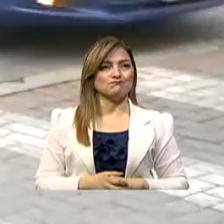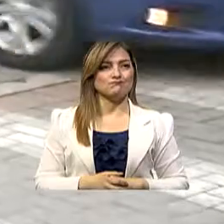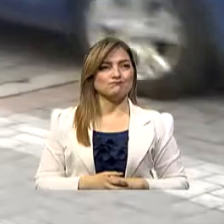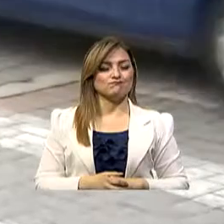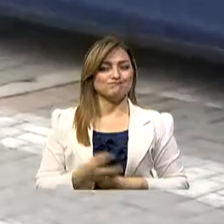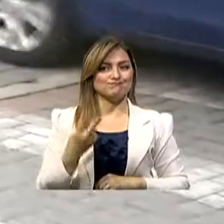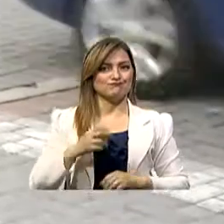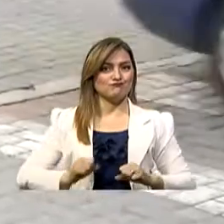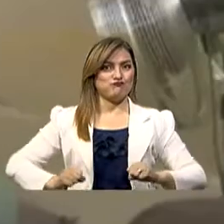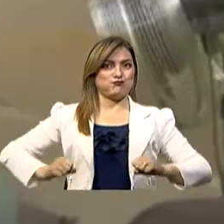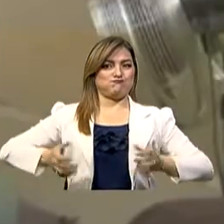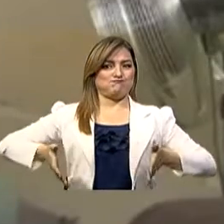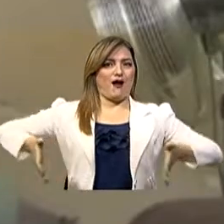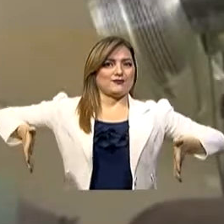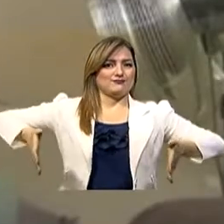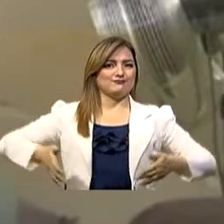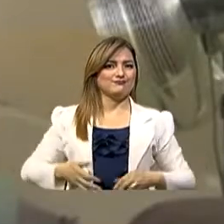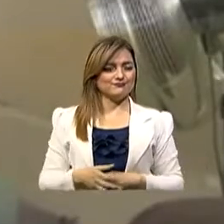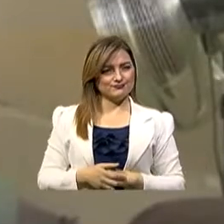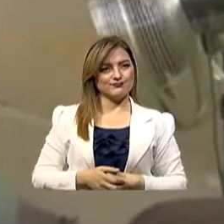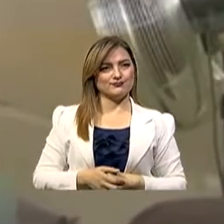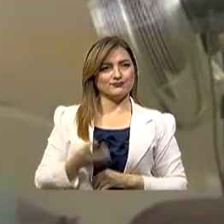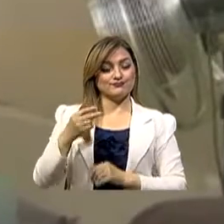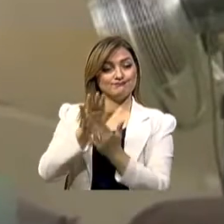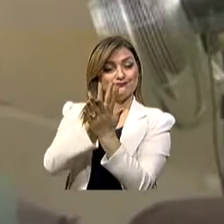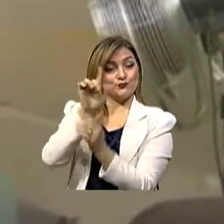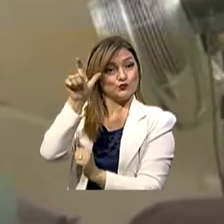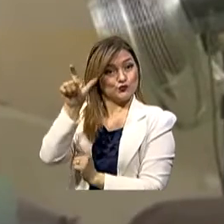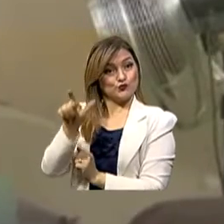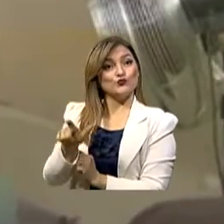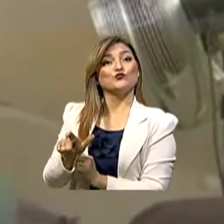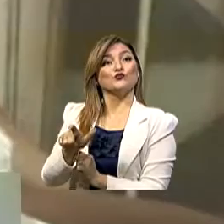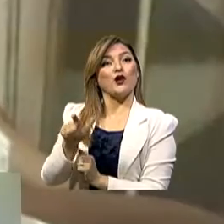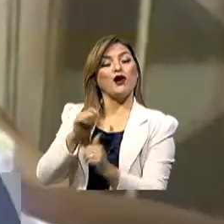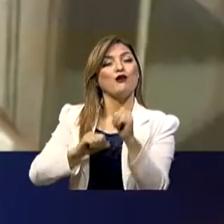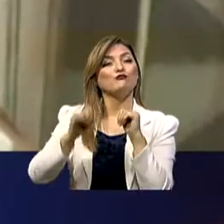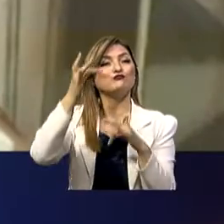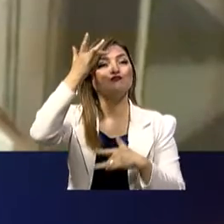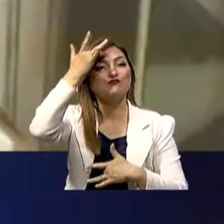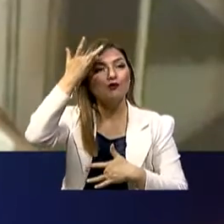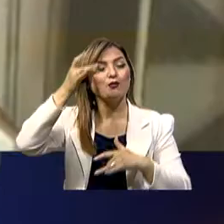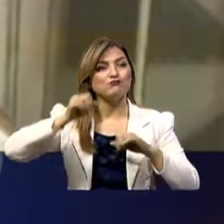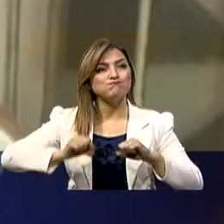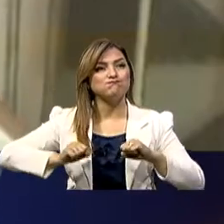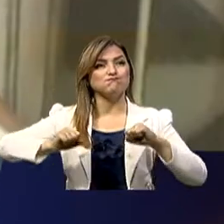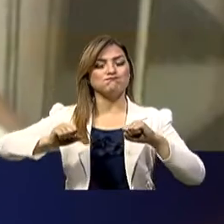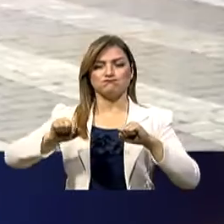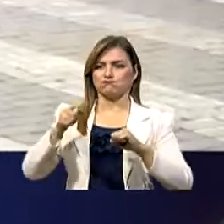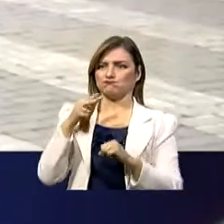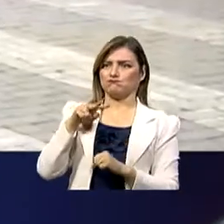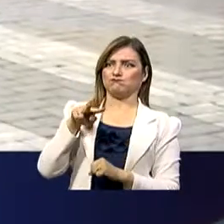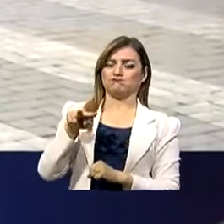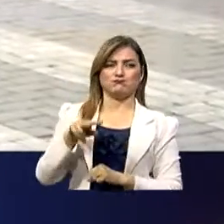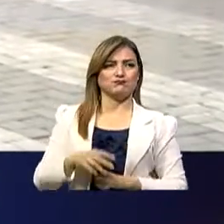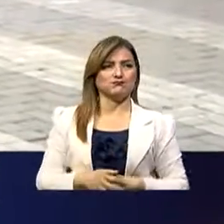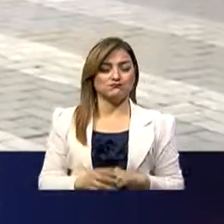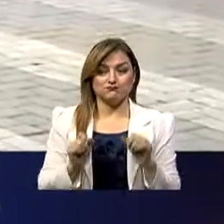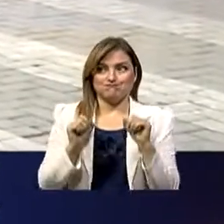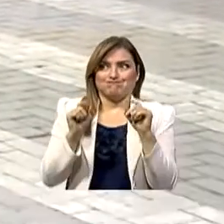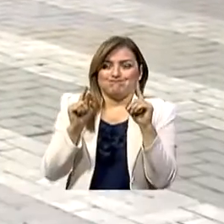se le ve ancha grande les presentamos la imagen de alguien que sufre de esta enfermedad y esta fue su reacción